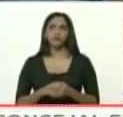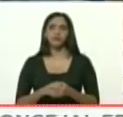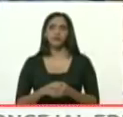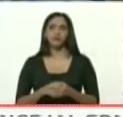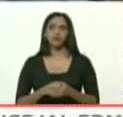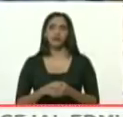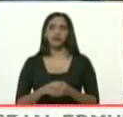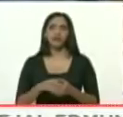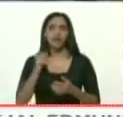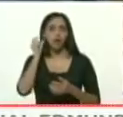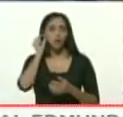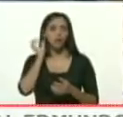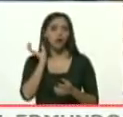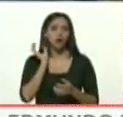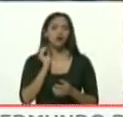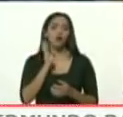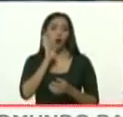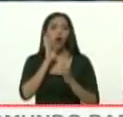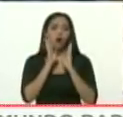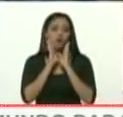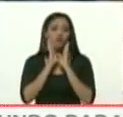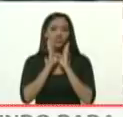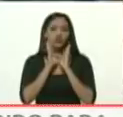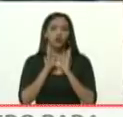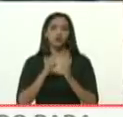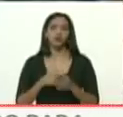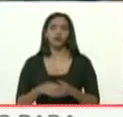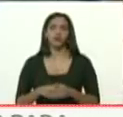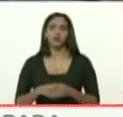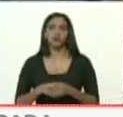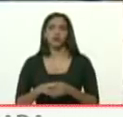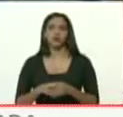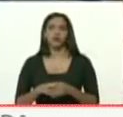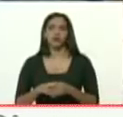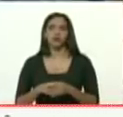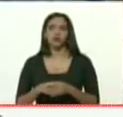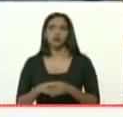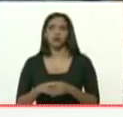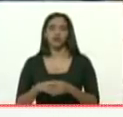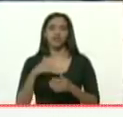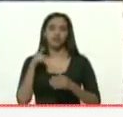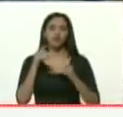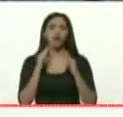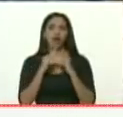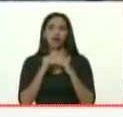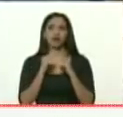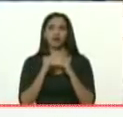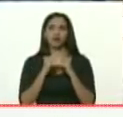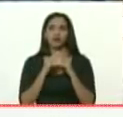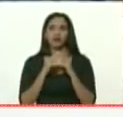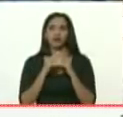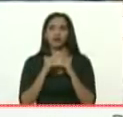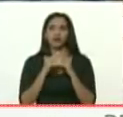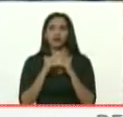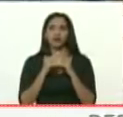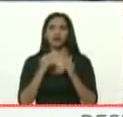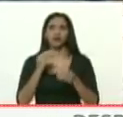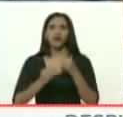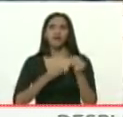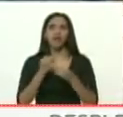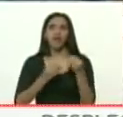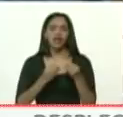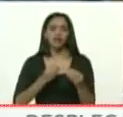la muchacha confesó que en su residencia se había cometido el